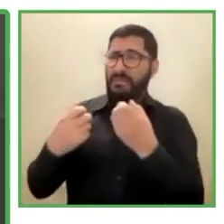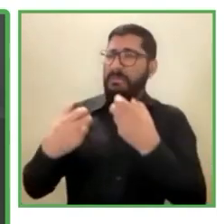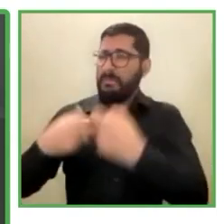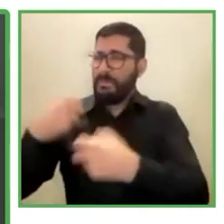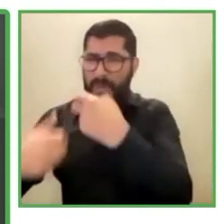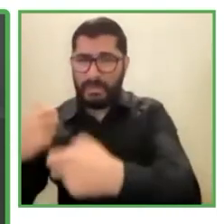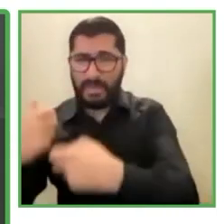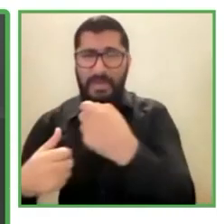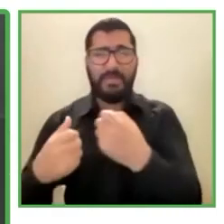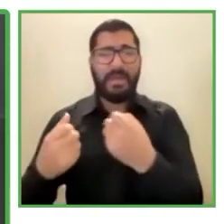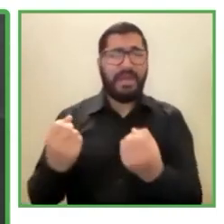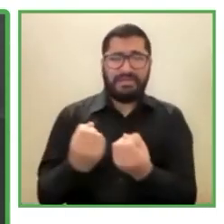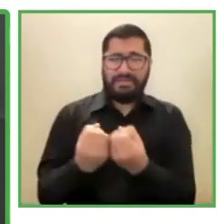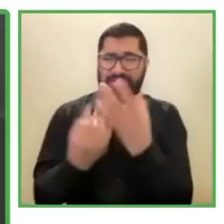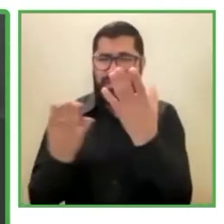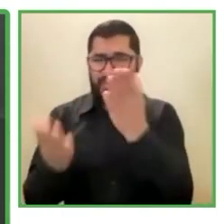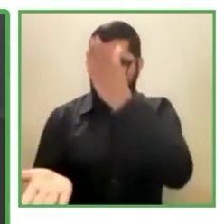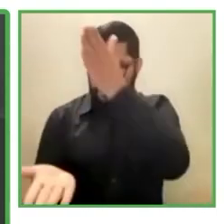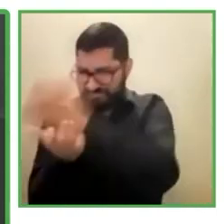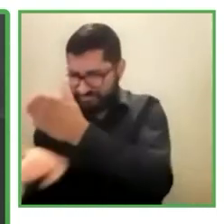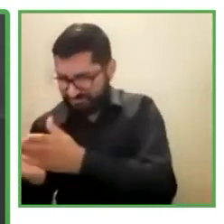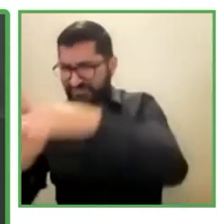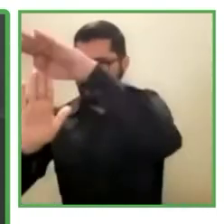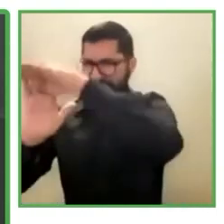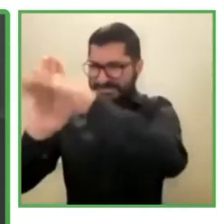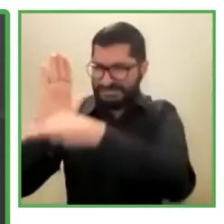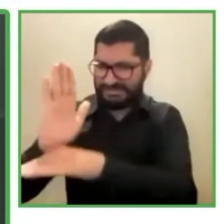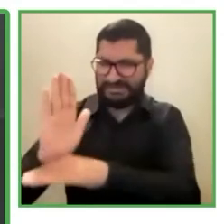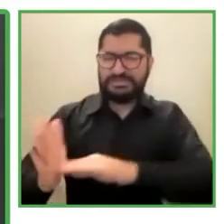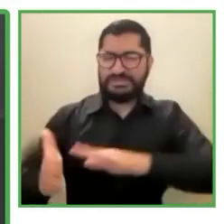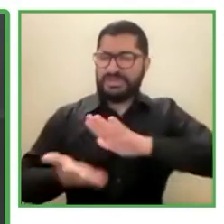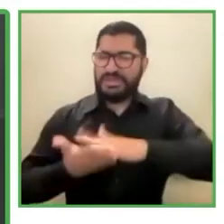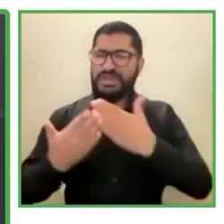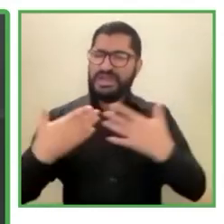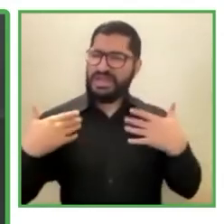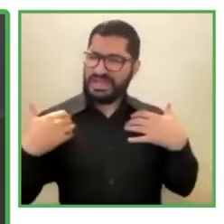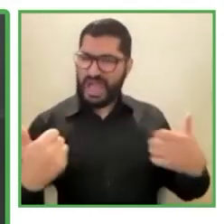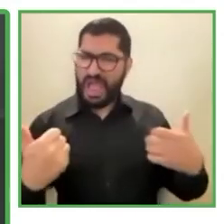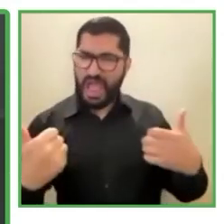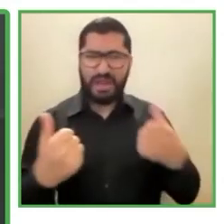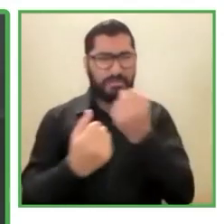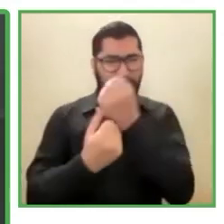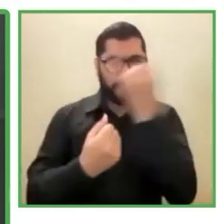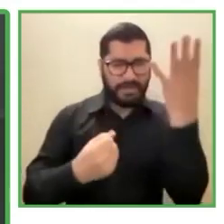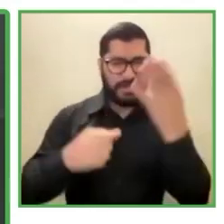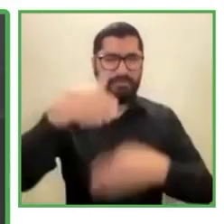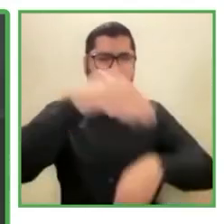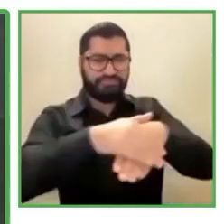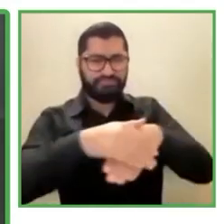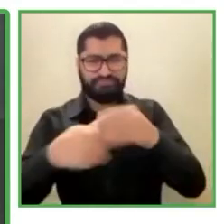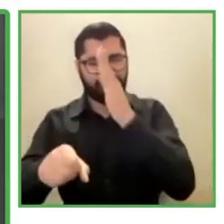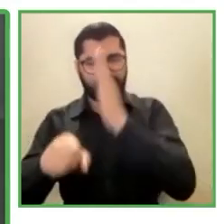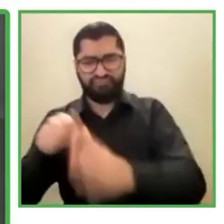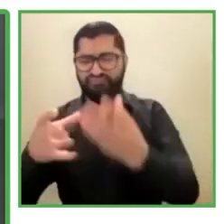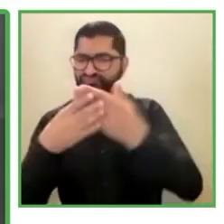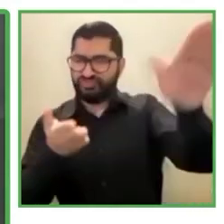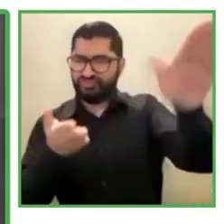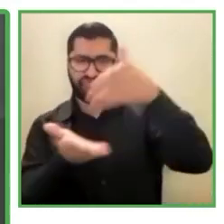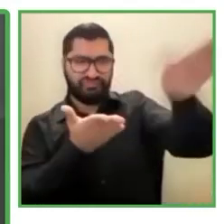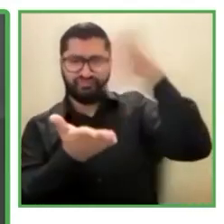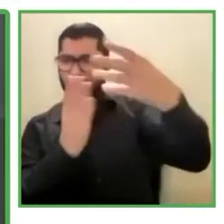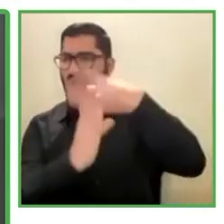movilidad, una masiva salida del mercado de trabajo, especialmente de mujeres y jóvenes, y otros